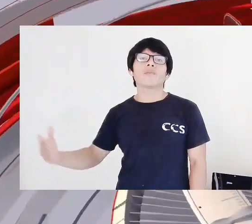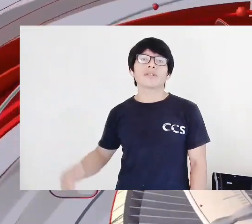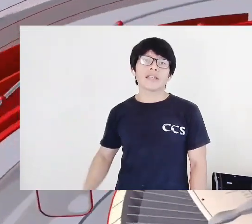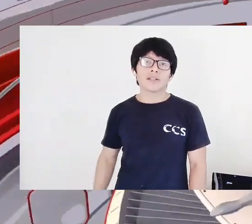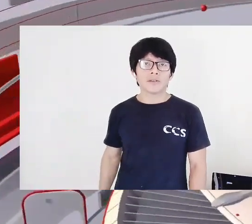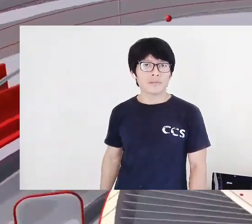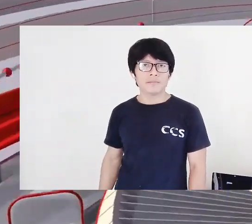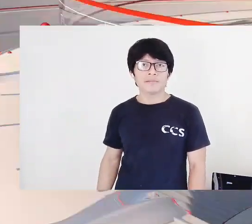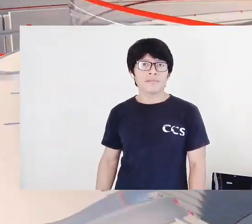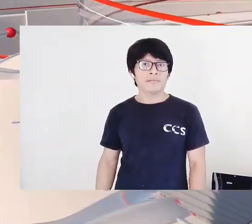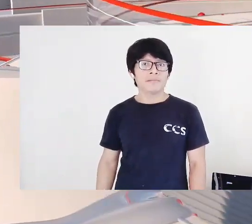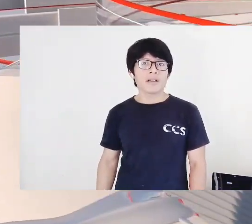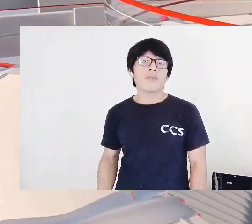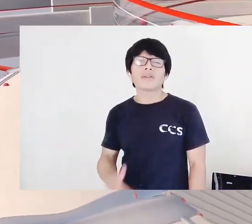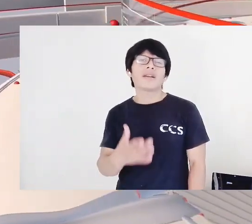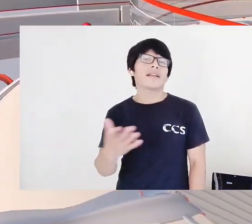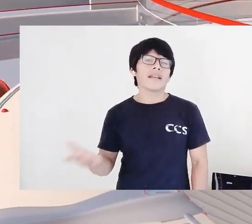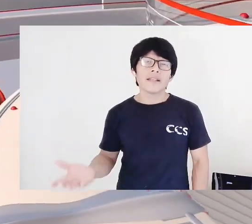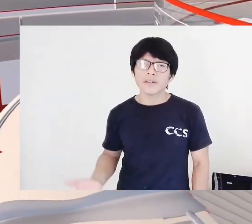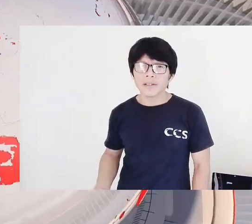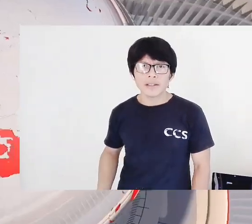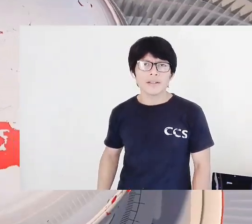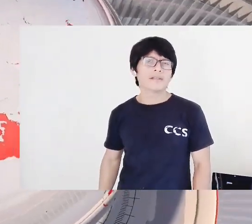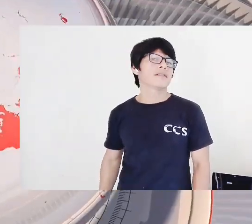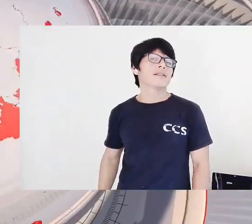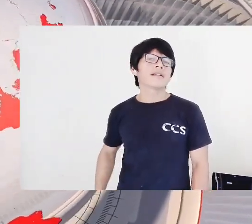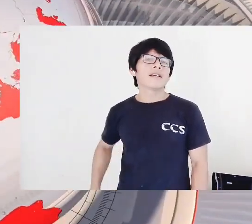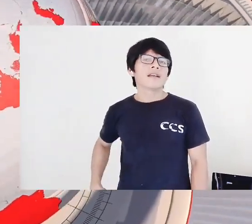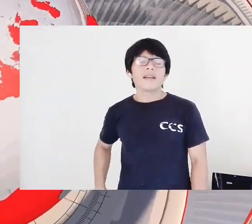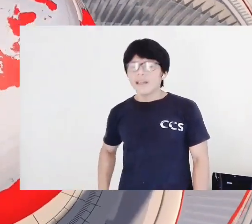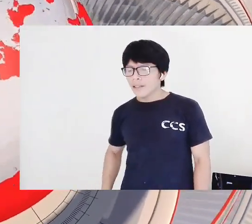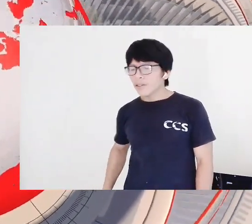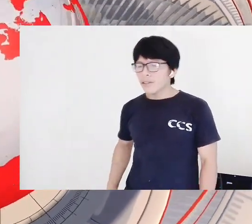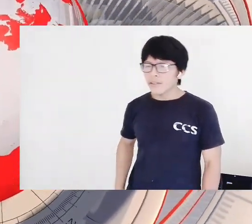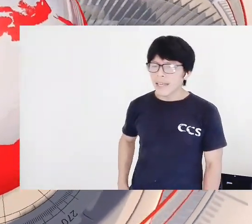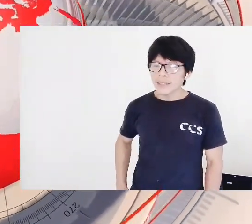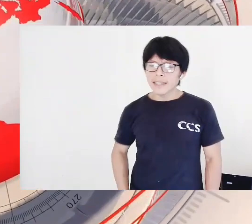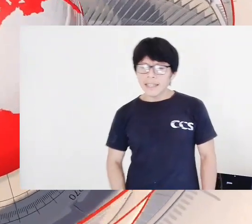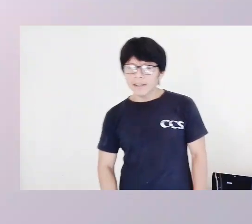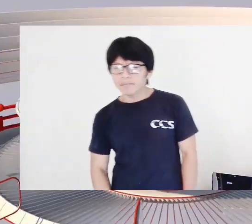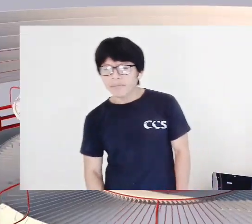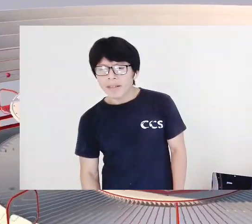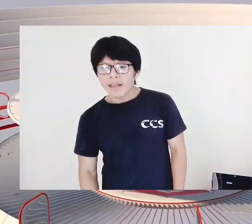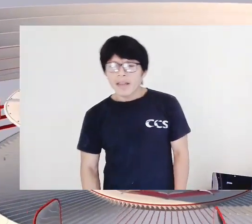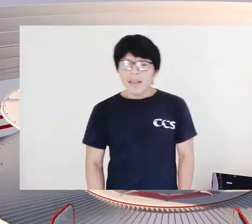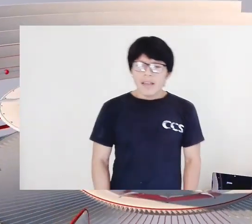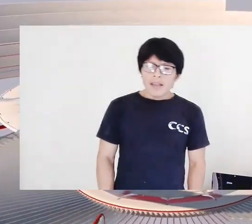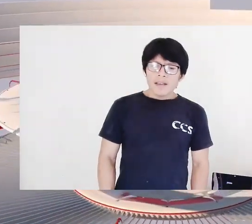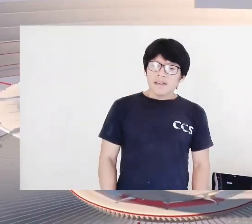también somos esto, cuando la realidad no es así. En serio, señores, así que